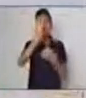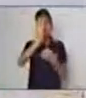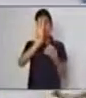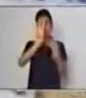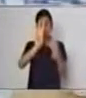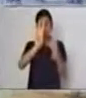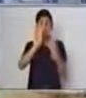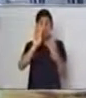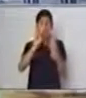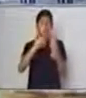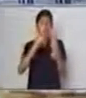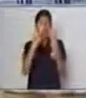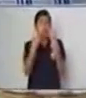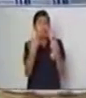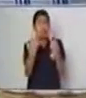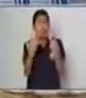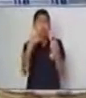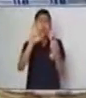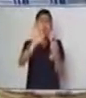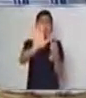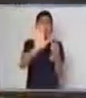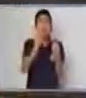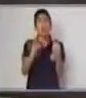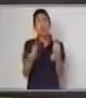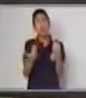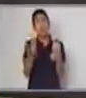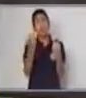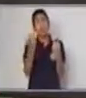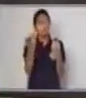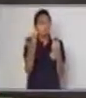el número 5,